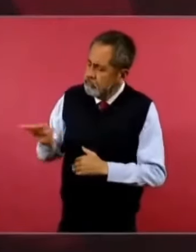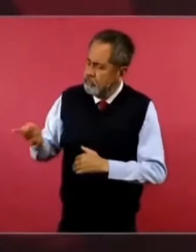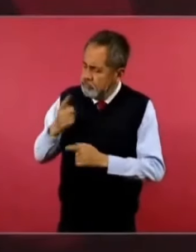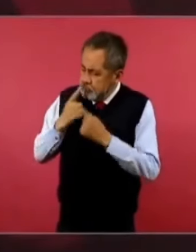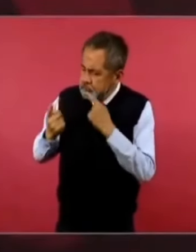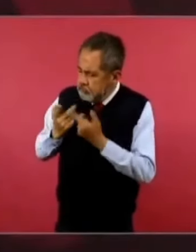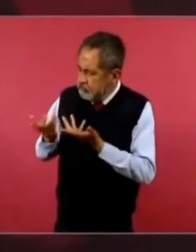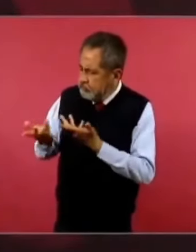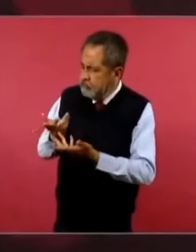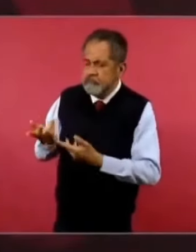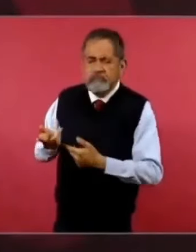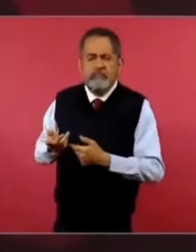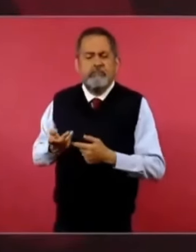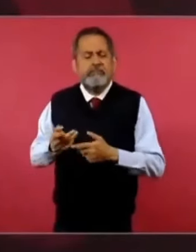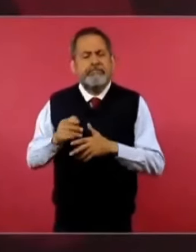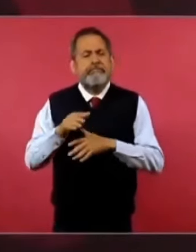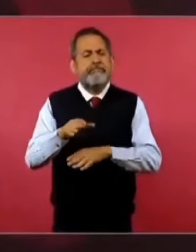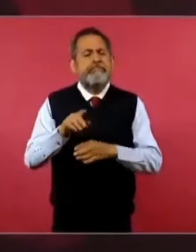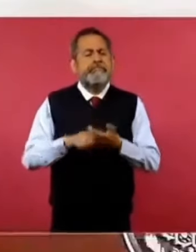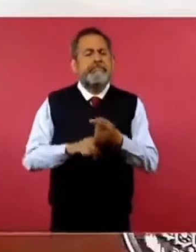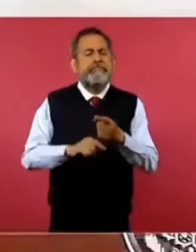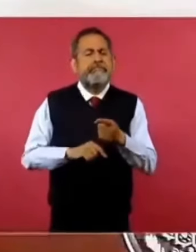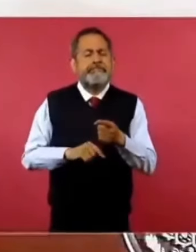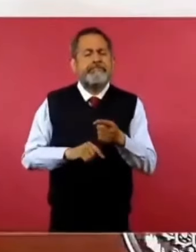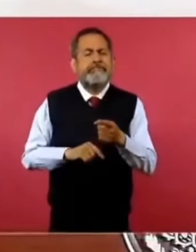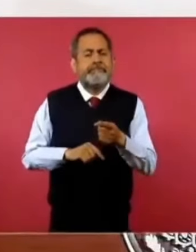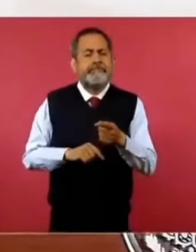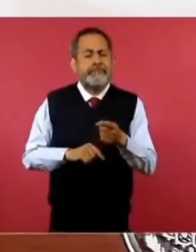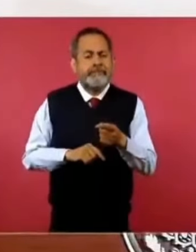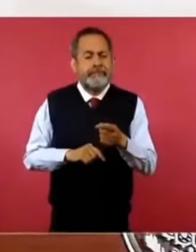Consultar si